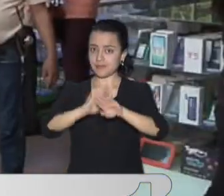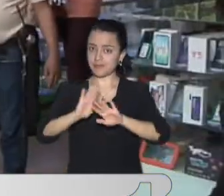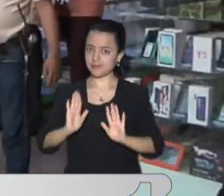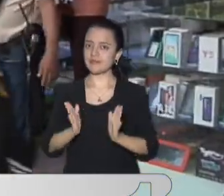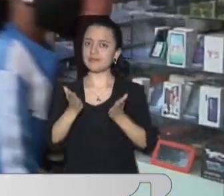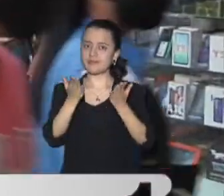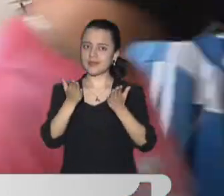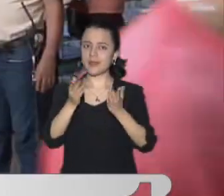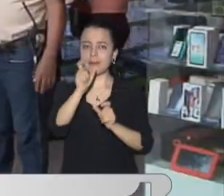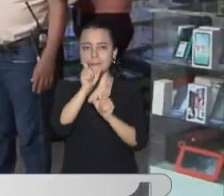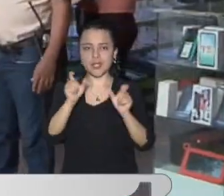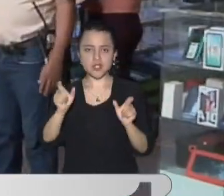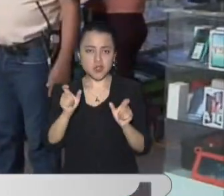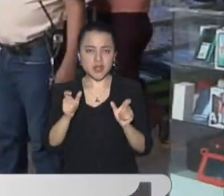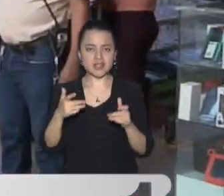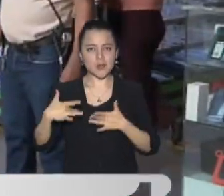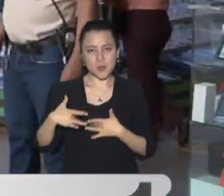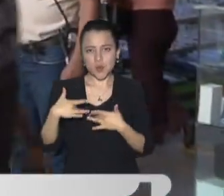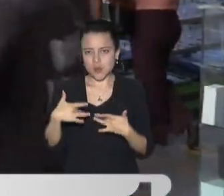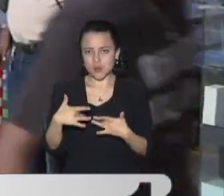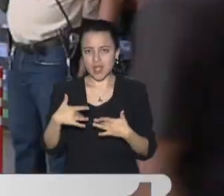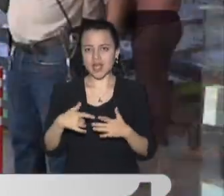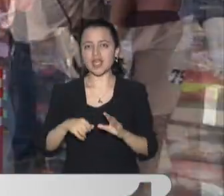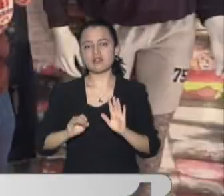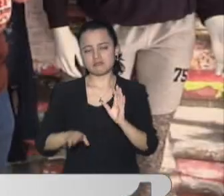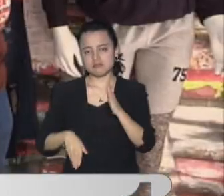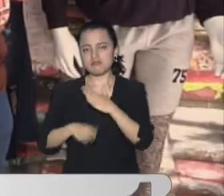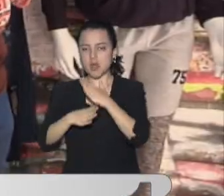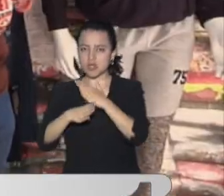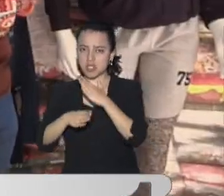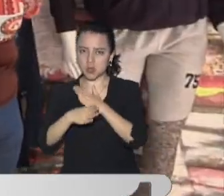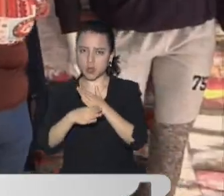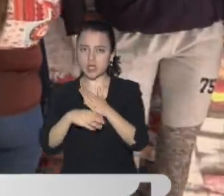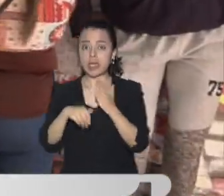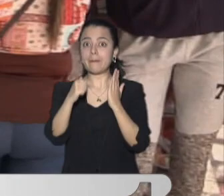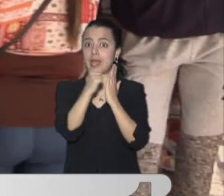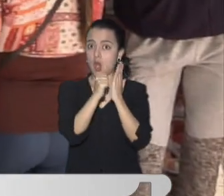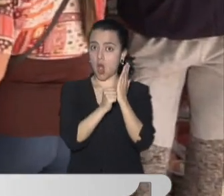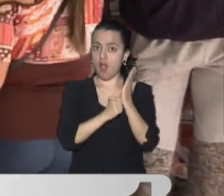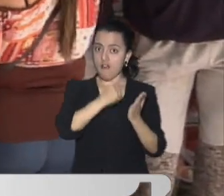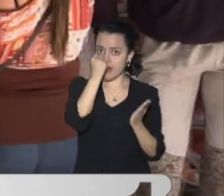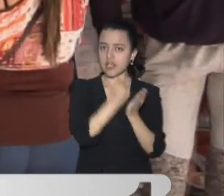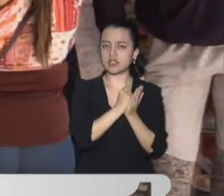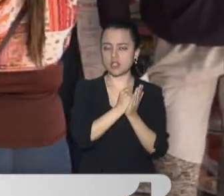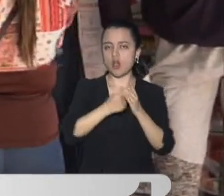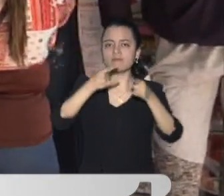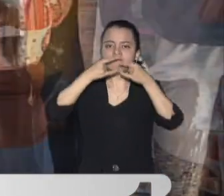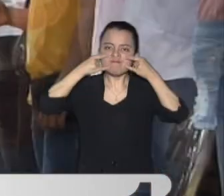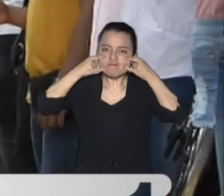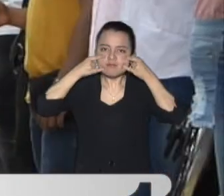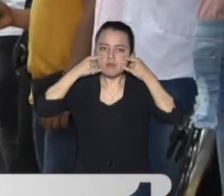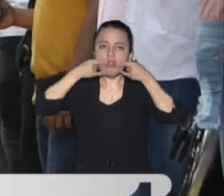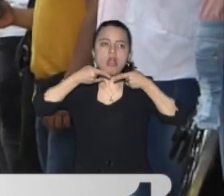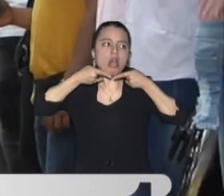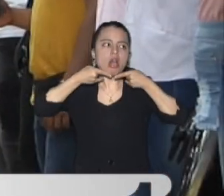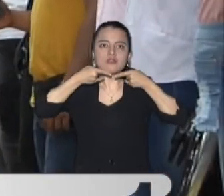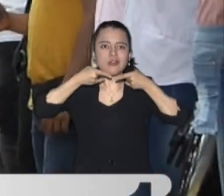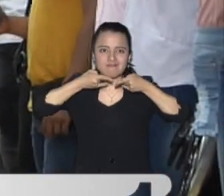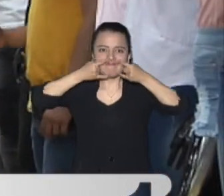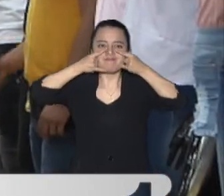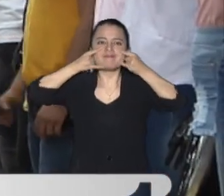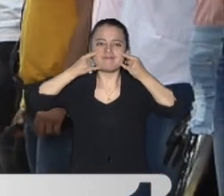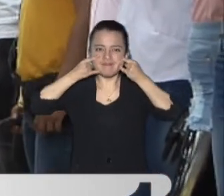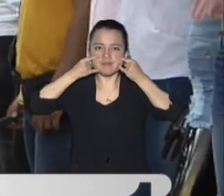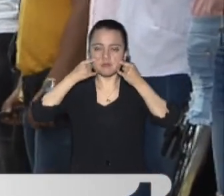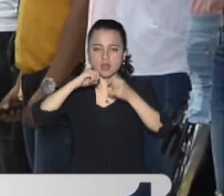y a la ciudadanía a cumplir de manera obligatoria medidas como el correcto y permanente uso de tapabocas, lavado